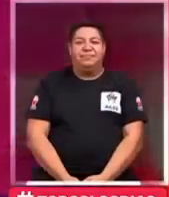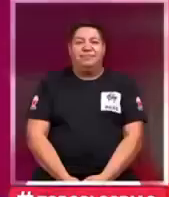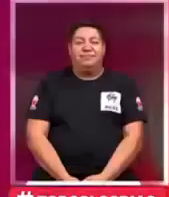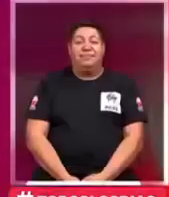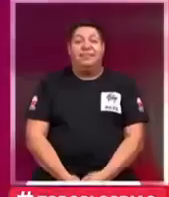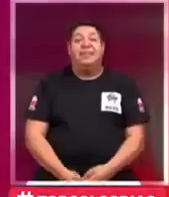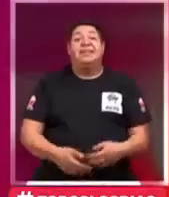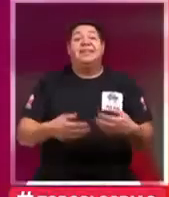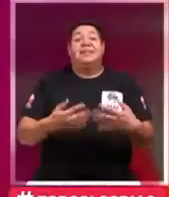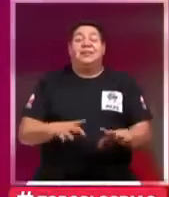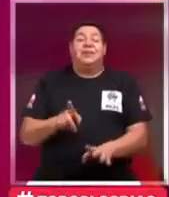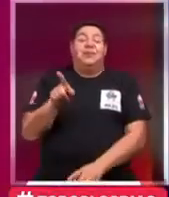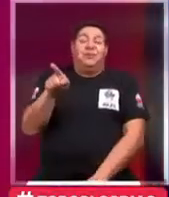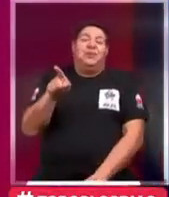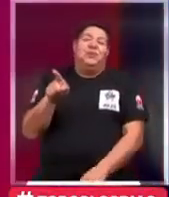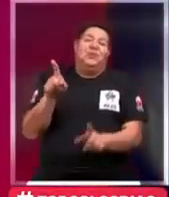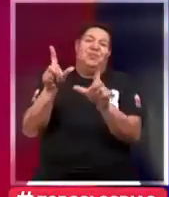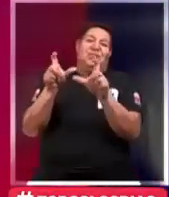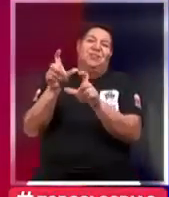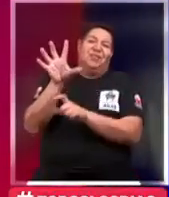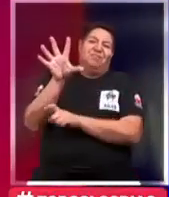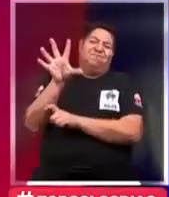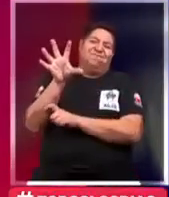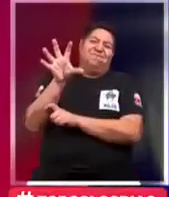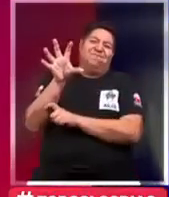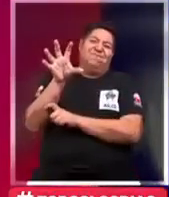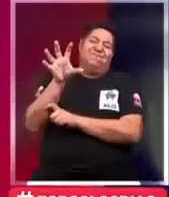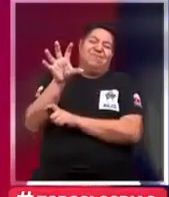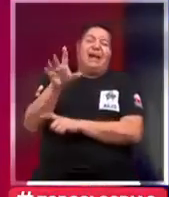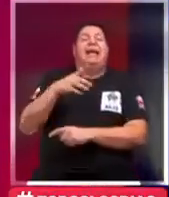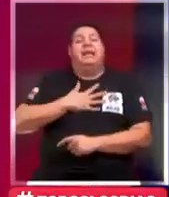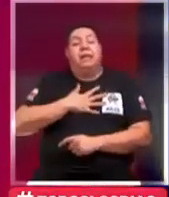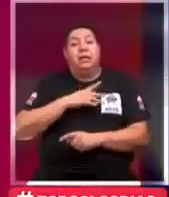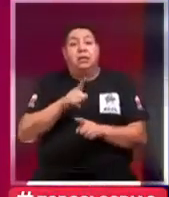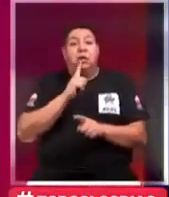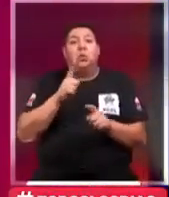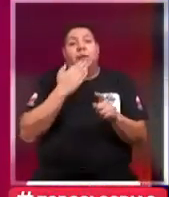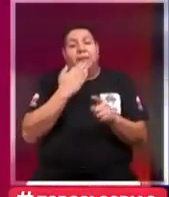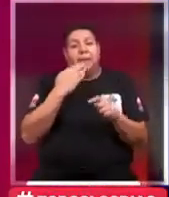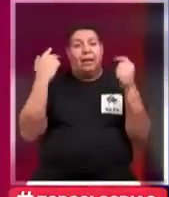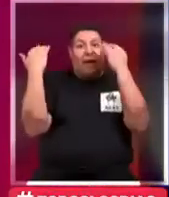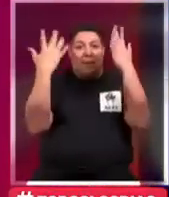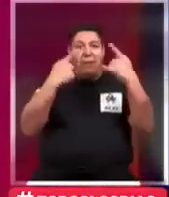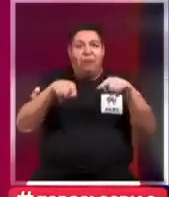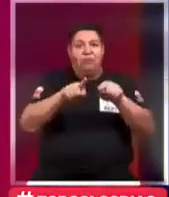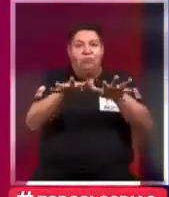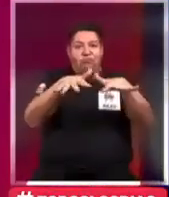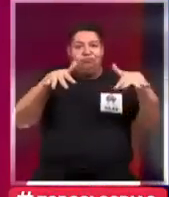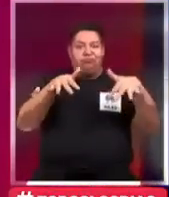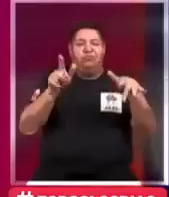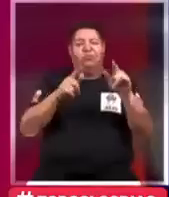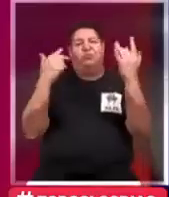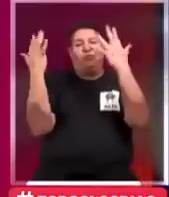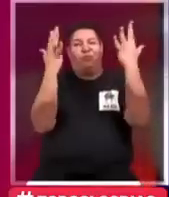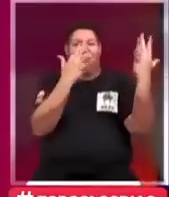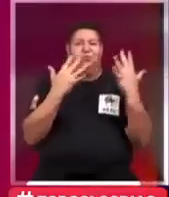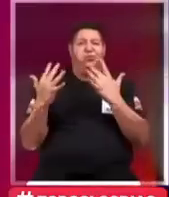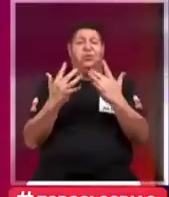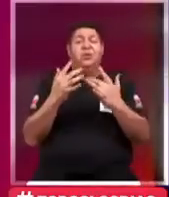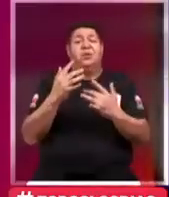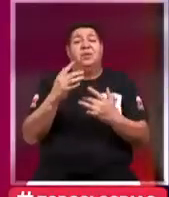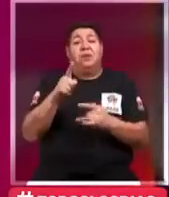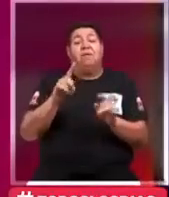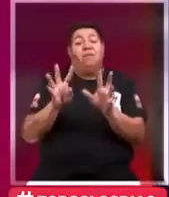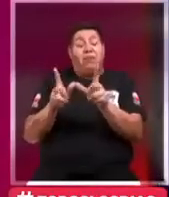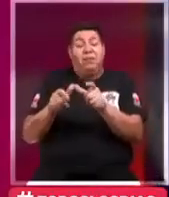Hoy me quiero quedar con esa foto final. Y me quiero quedar con el aplauso que le da el público por la emoción que ustedes nos transmiten